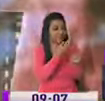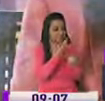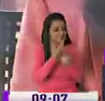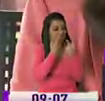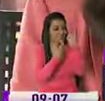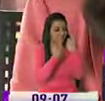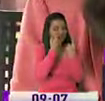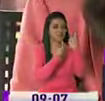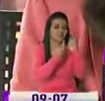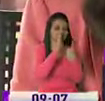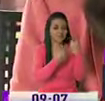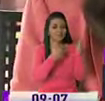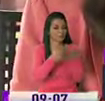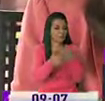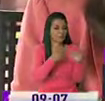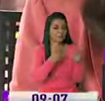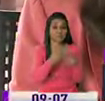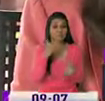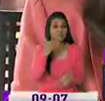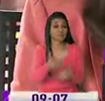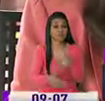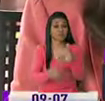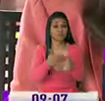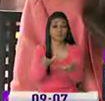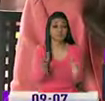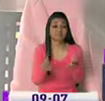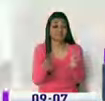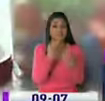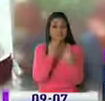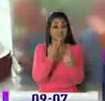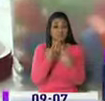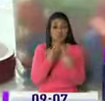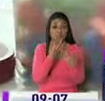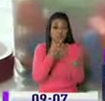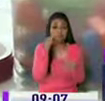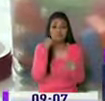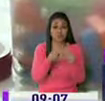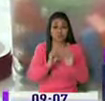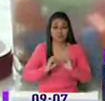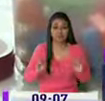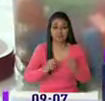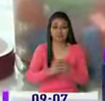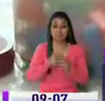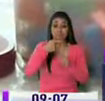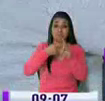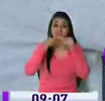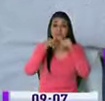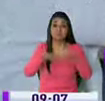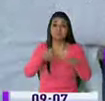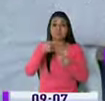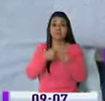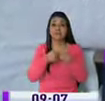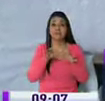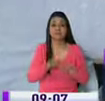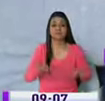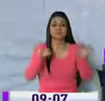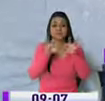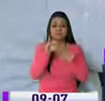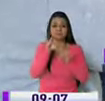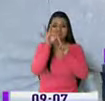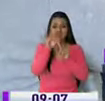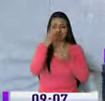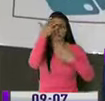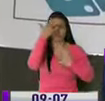sí pregunte varias veces porque tal vez más tarde ya no lo pueda hacer. Septiembre fue nombrado como el mes del Alzheimer. En este marco